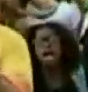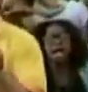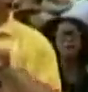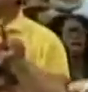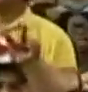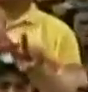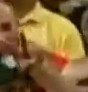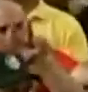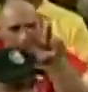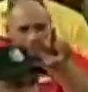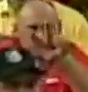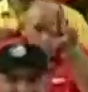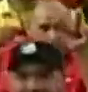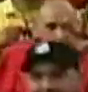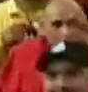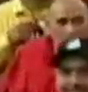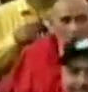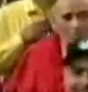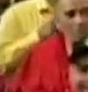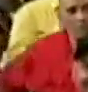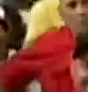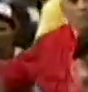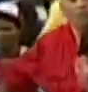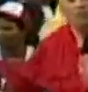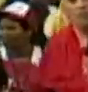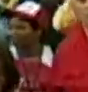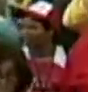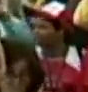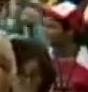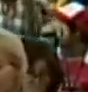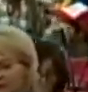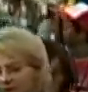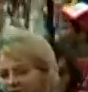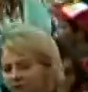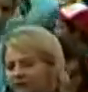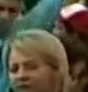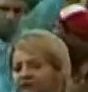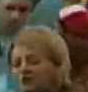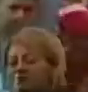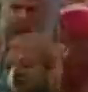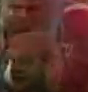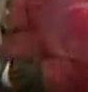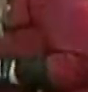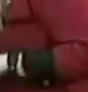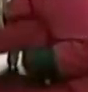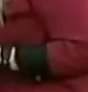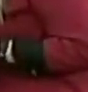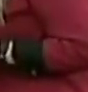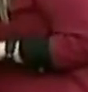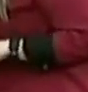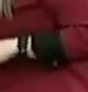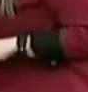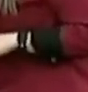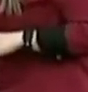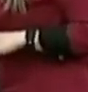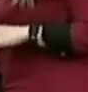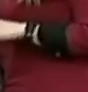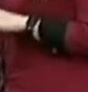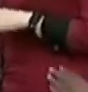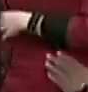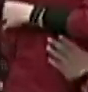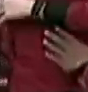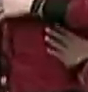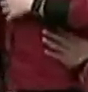Me cayó yo, Perinola, Curupío y Papagayo, eran los juegos de moda cuando estábamos